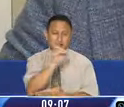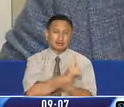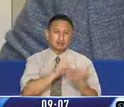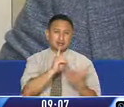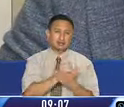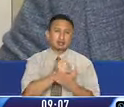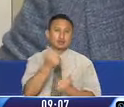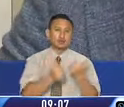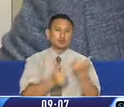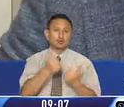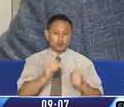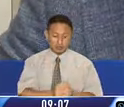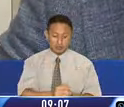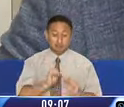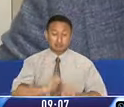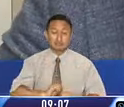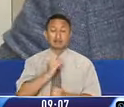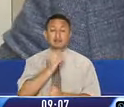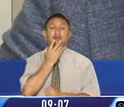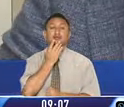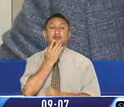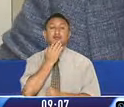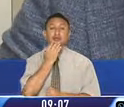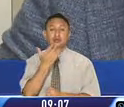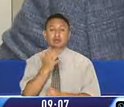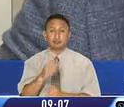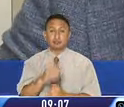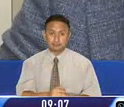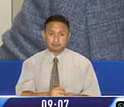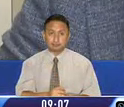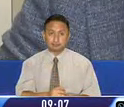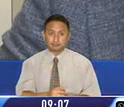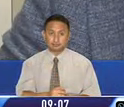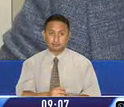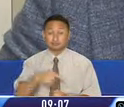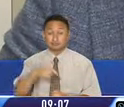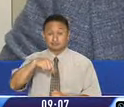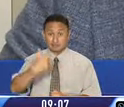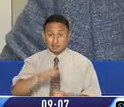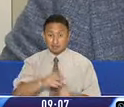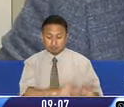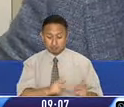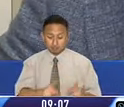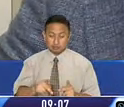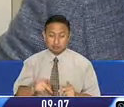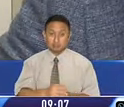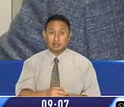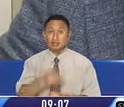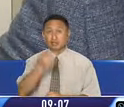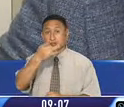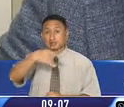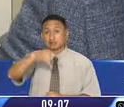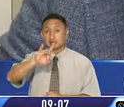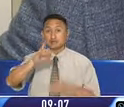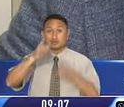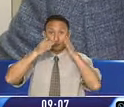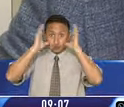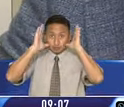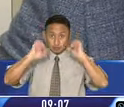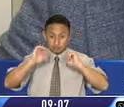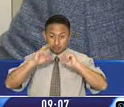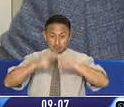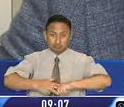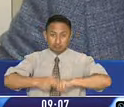utilizaremos, los colores que utilizaremos y que estén preparados a partir del 18 de diciembre, en que